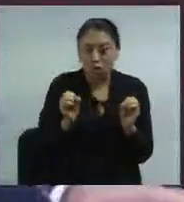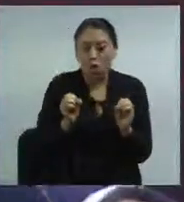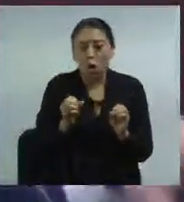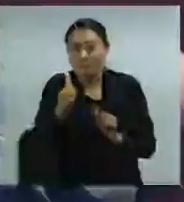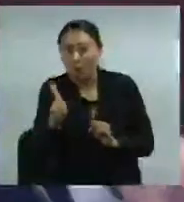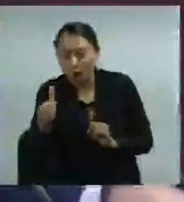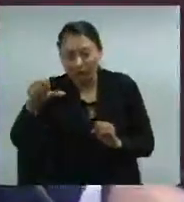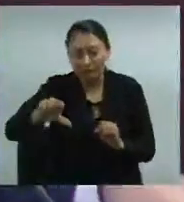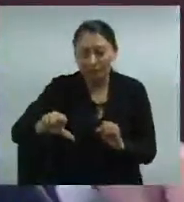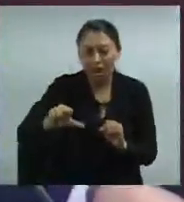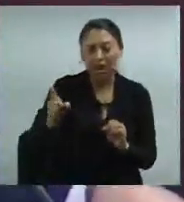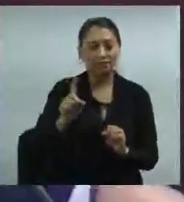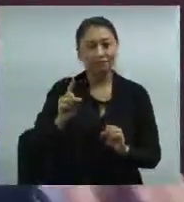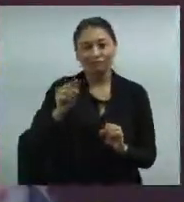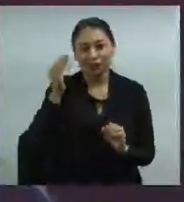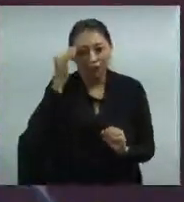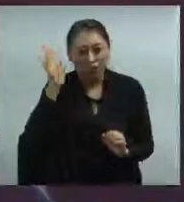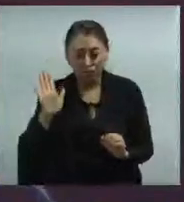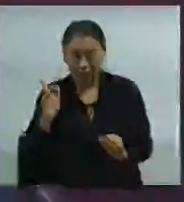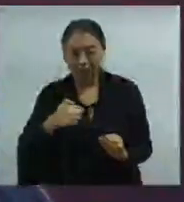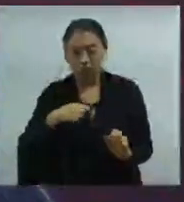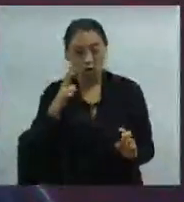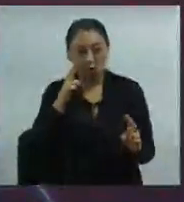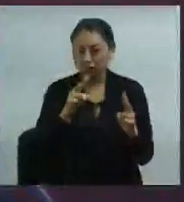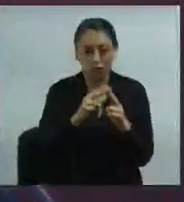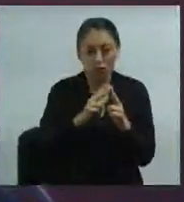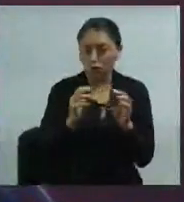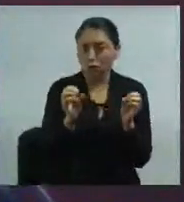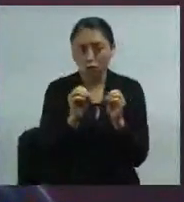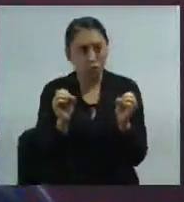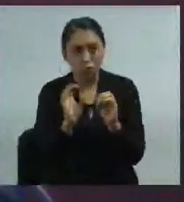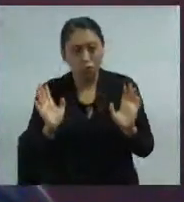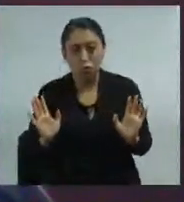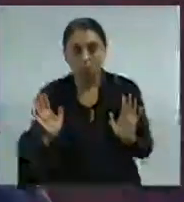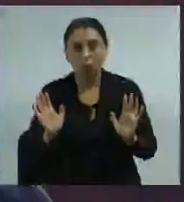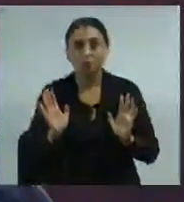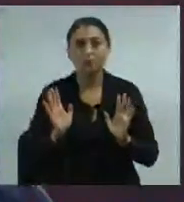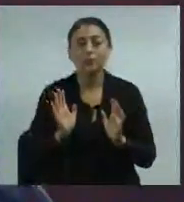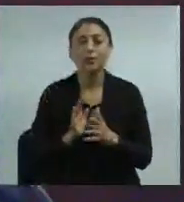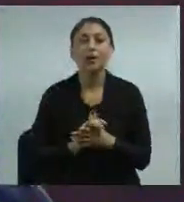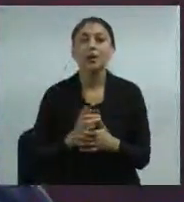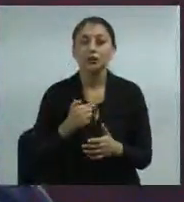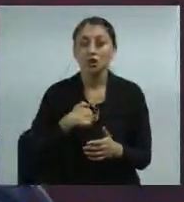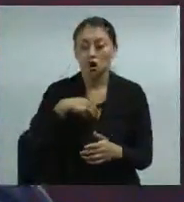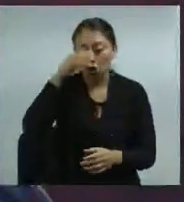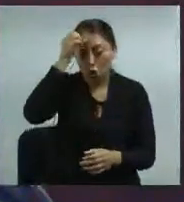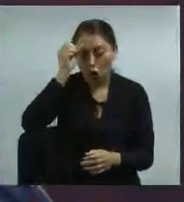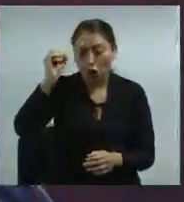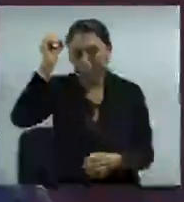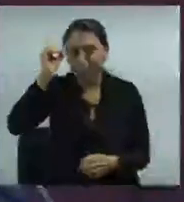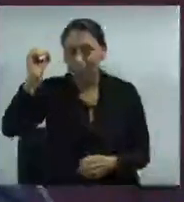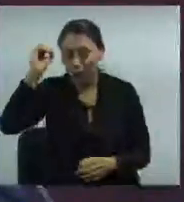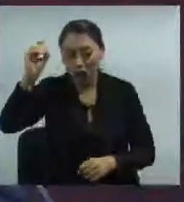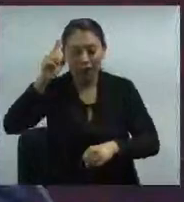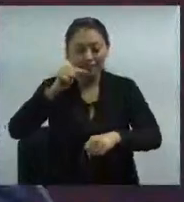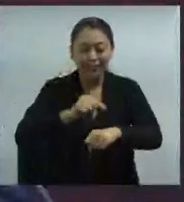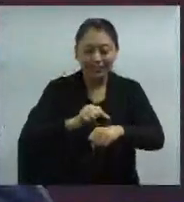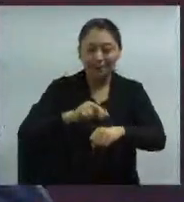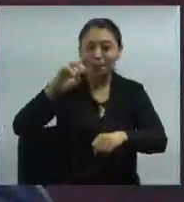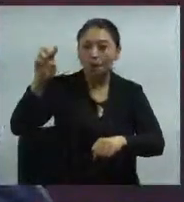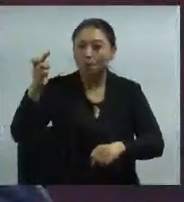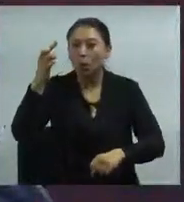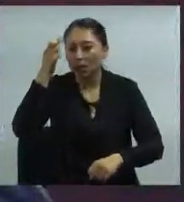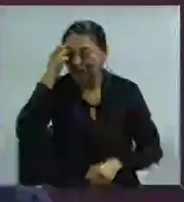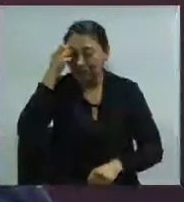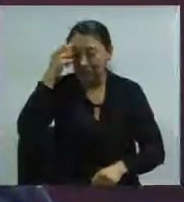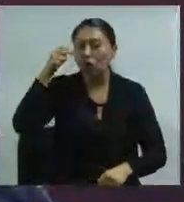voy a opinar sobre el contenido porque no sabía la existencia de esta iniciativa. Voy a opinar del momento político en el que